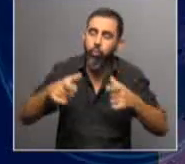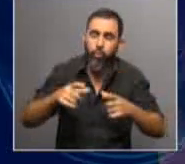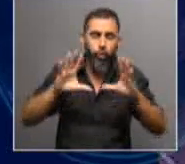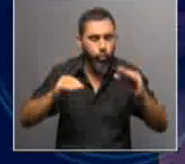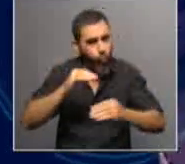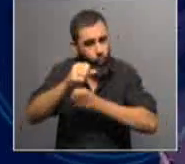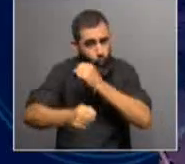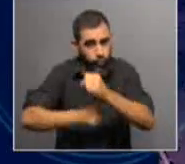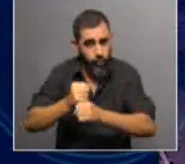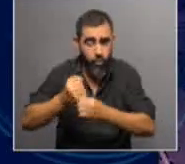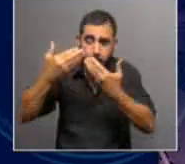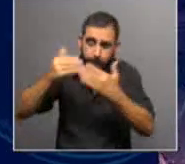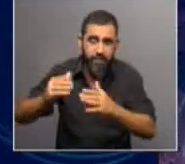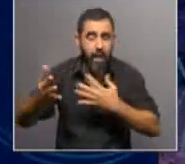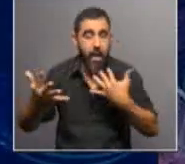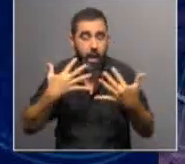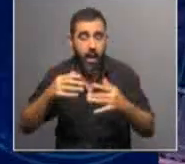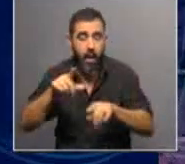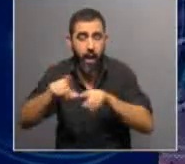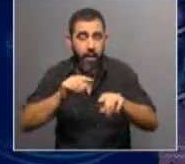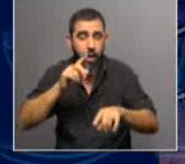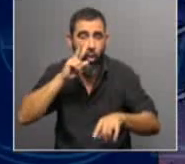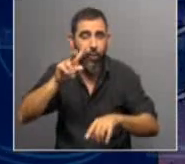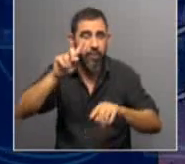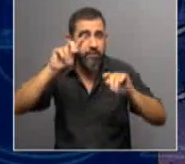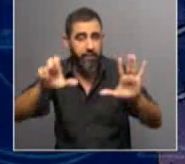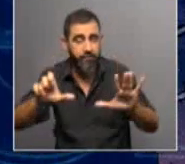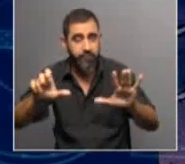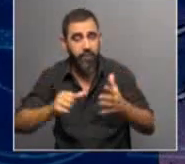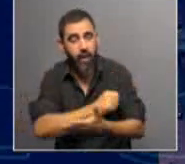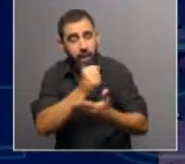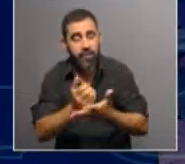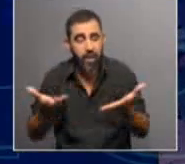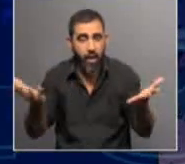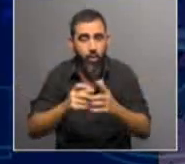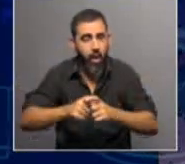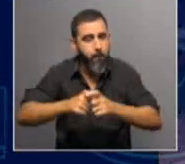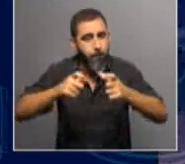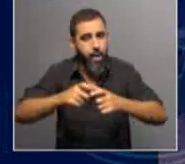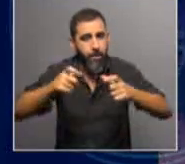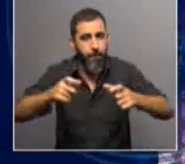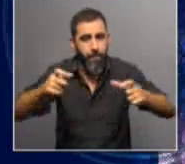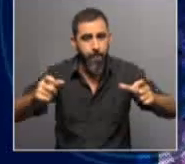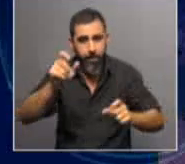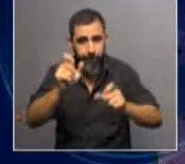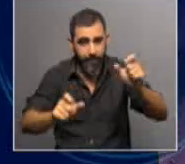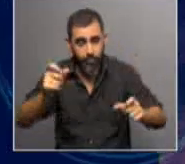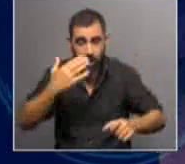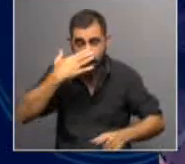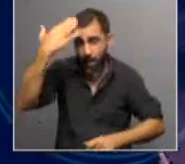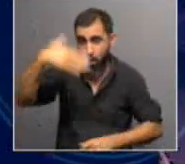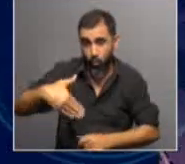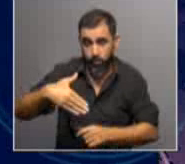años, desde que se iniciaron las carreras en el 2016, siempre fue creciendo el número de corredores. En la última, que